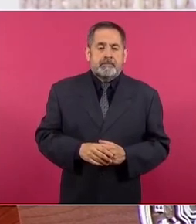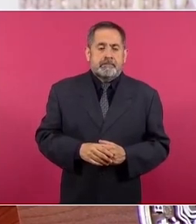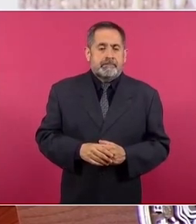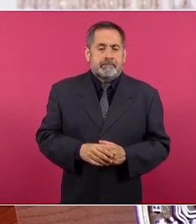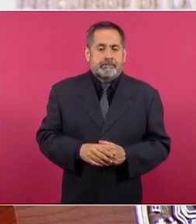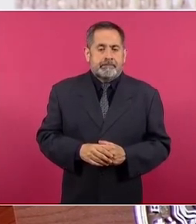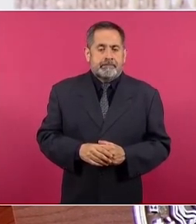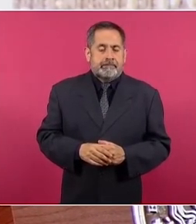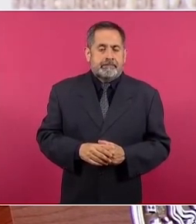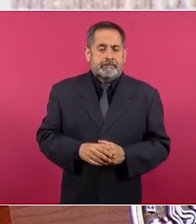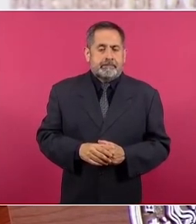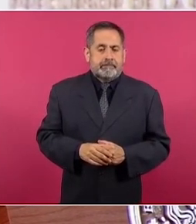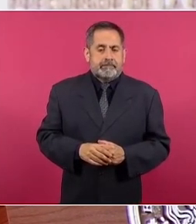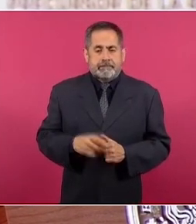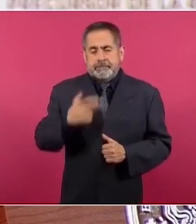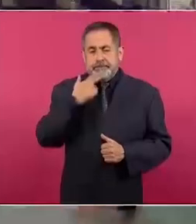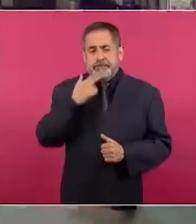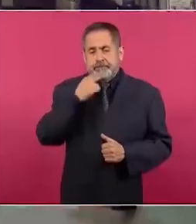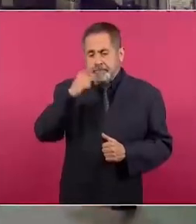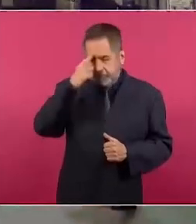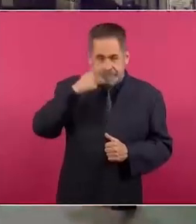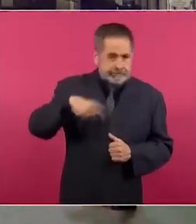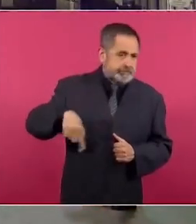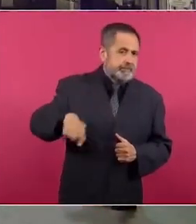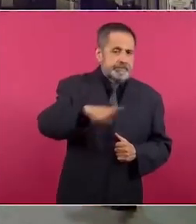de beneficio